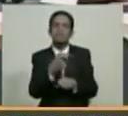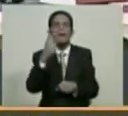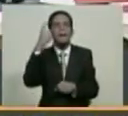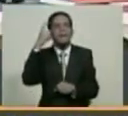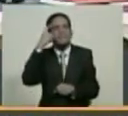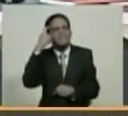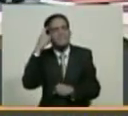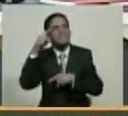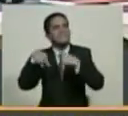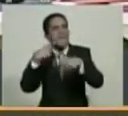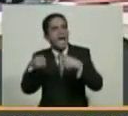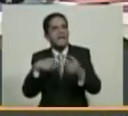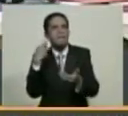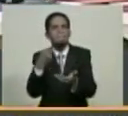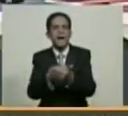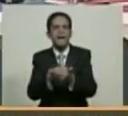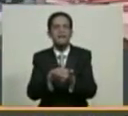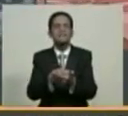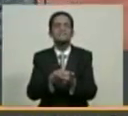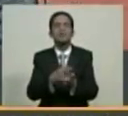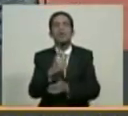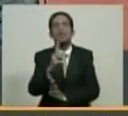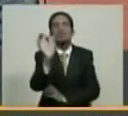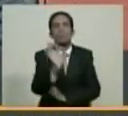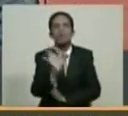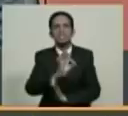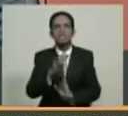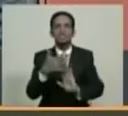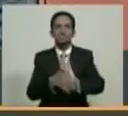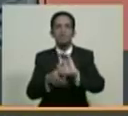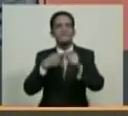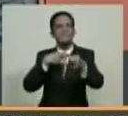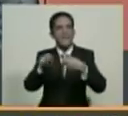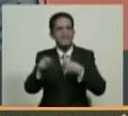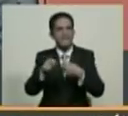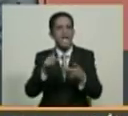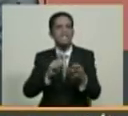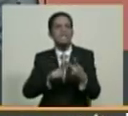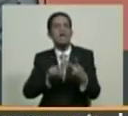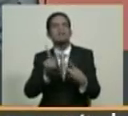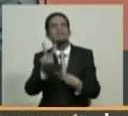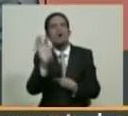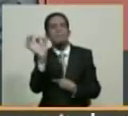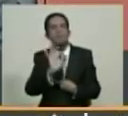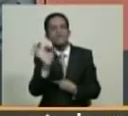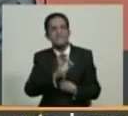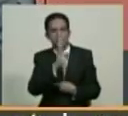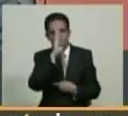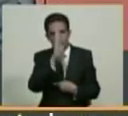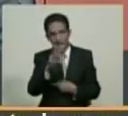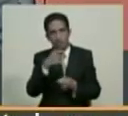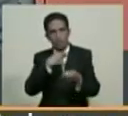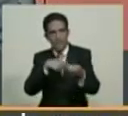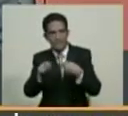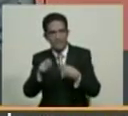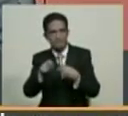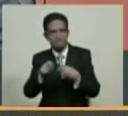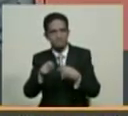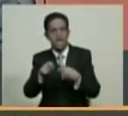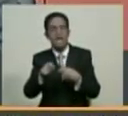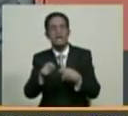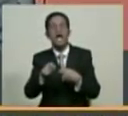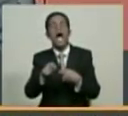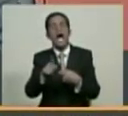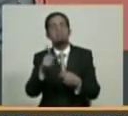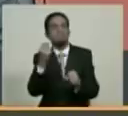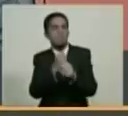de un minuto de 1% de las ventas brutas y de 2% en el caso del sector financiero, seguro y bancario,